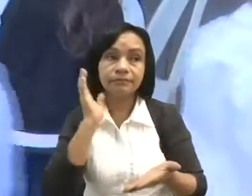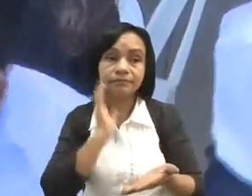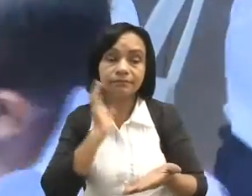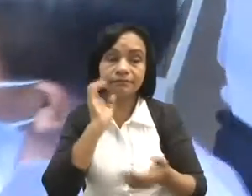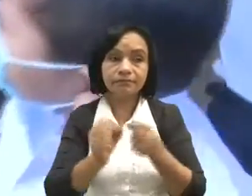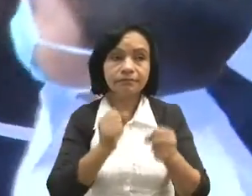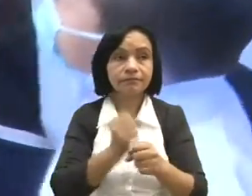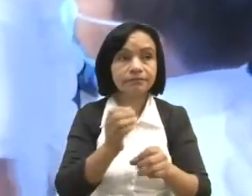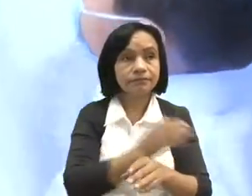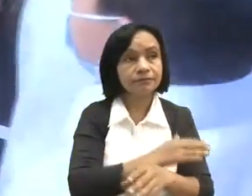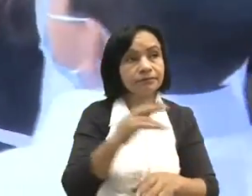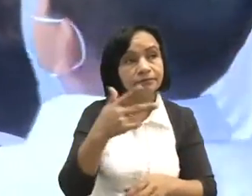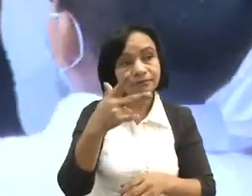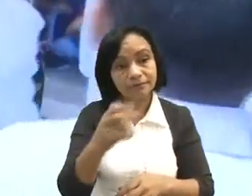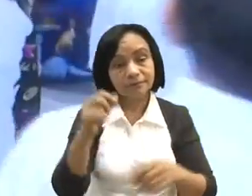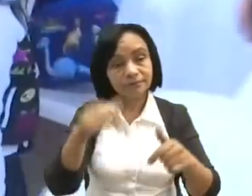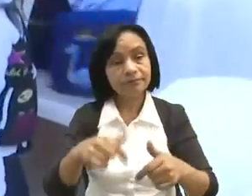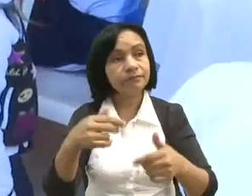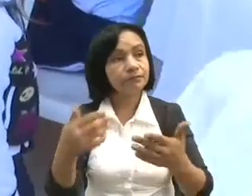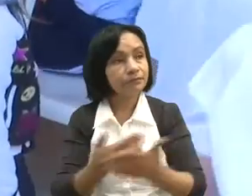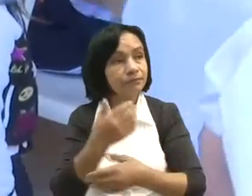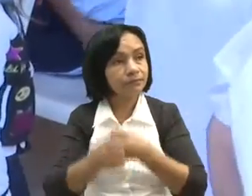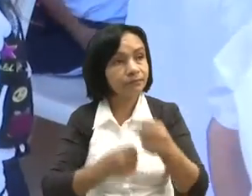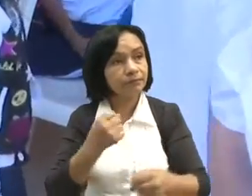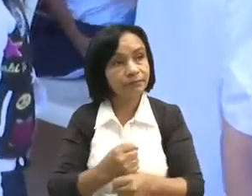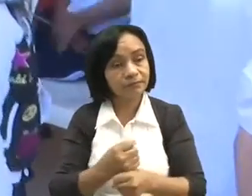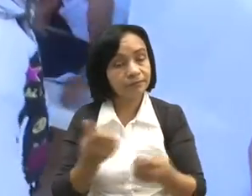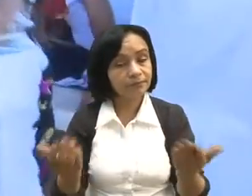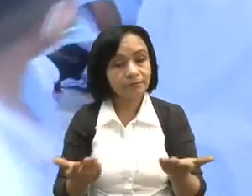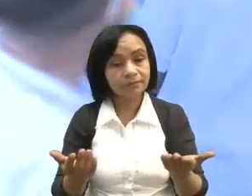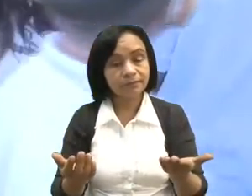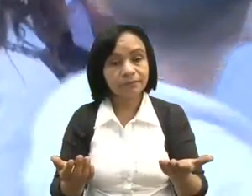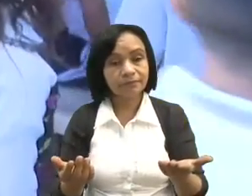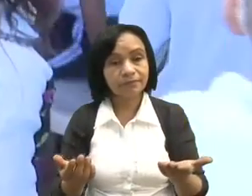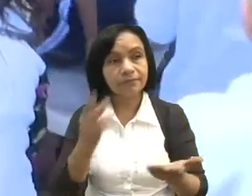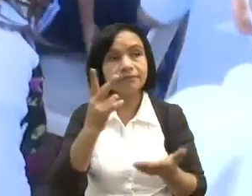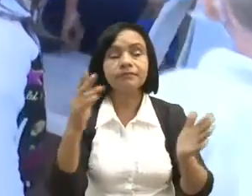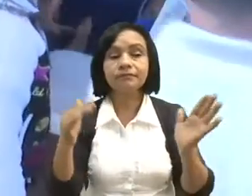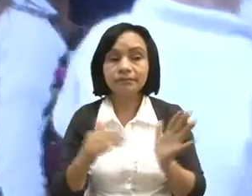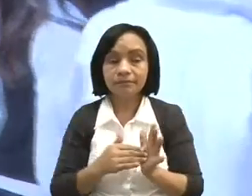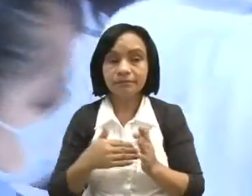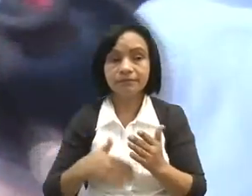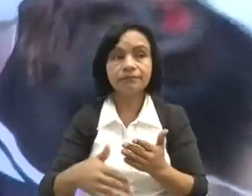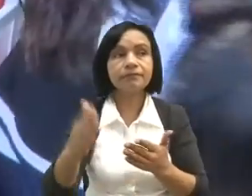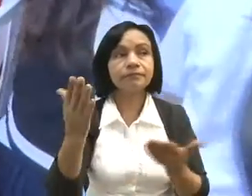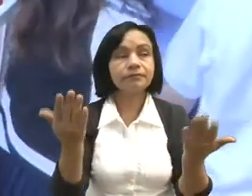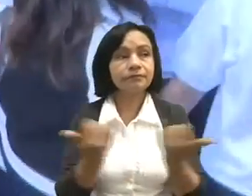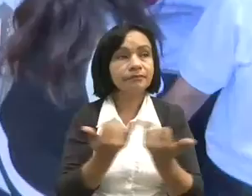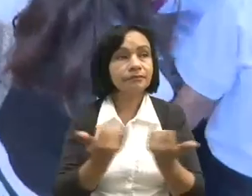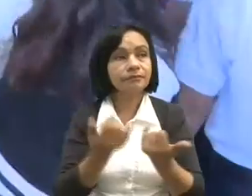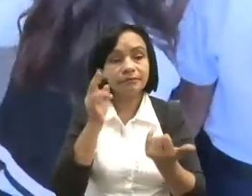años 80 como estos 15 años que hemos desarrollado en la década de los 2000,